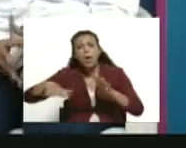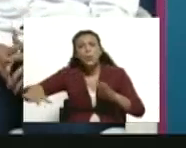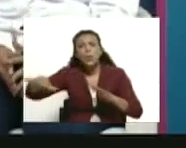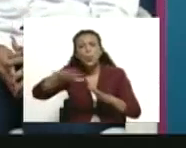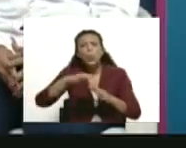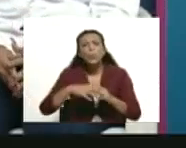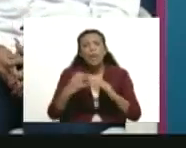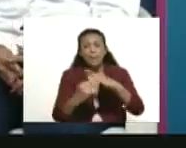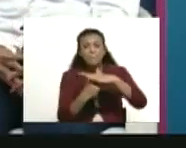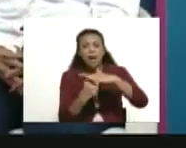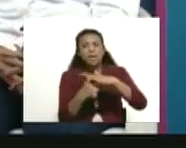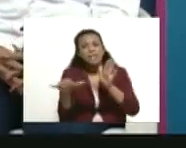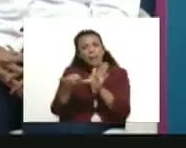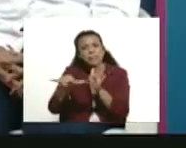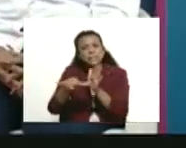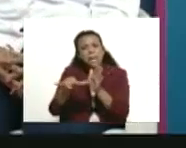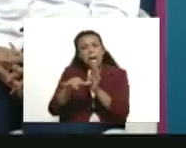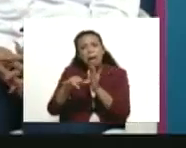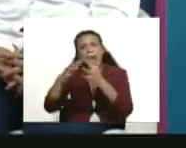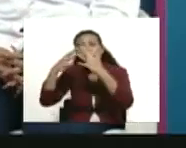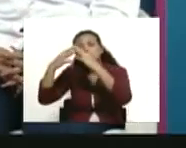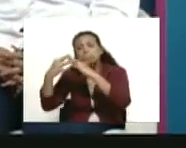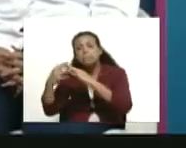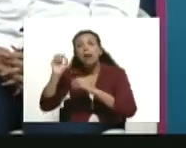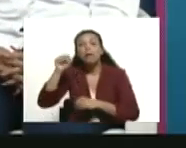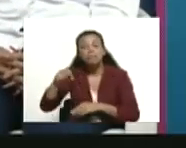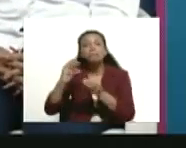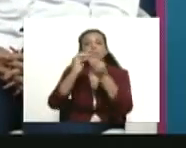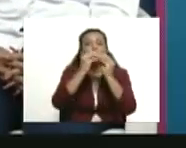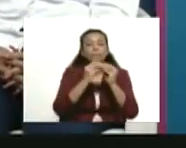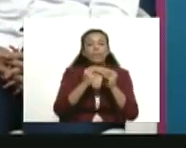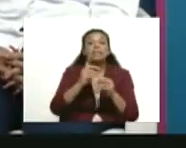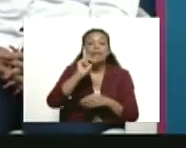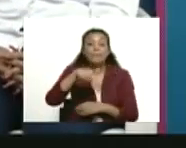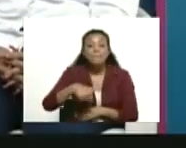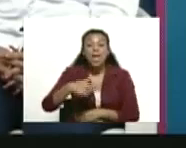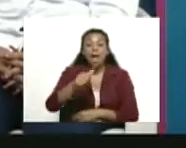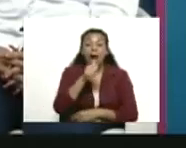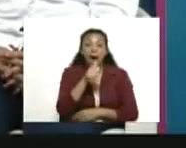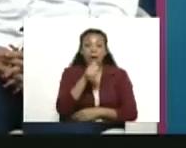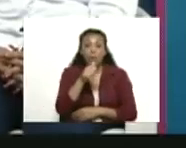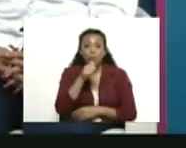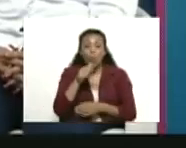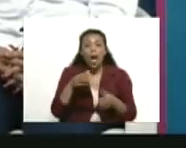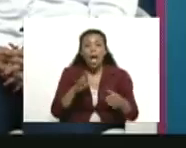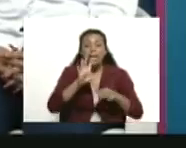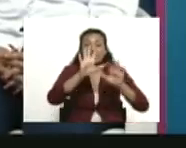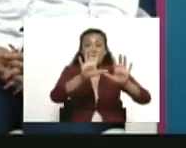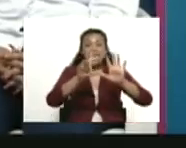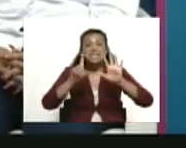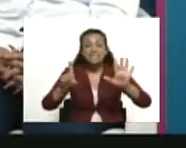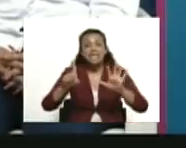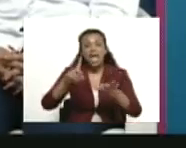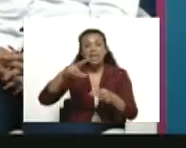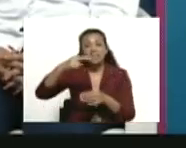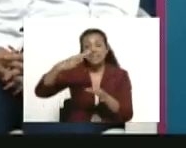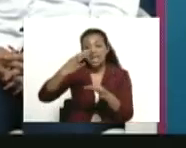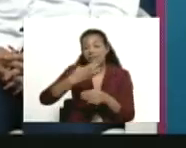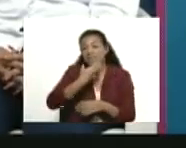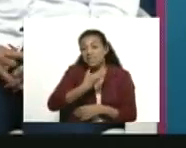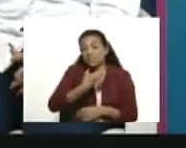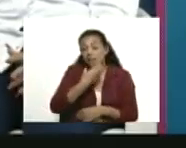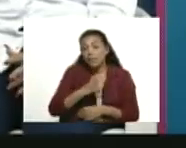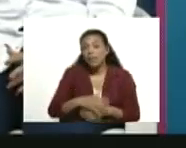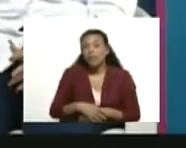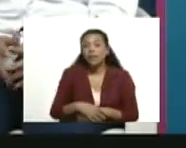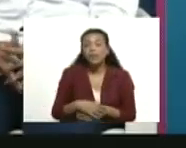de las bases de misiones, mi presidente, y también Hidrolago, en la base de misión 16 de diciembre, noviembre. Ahí